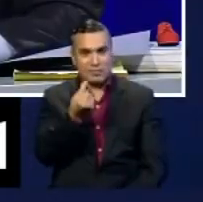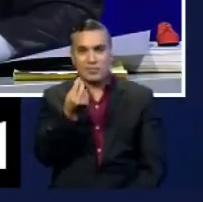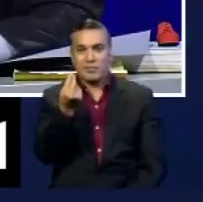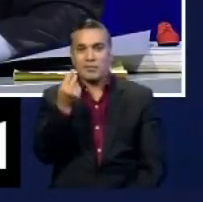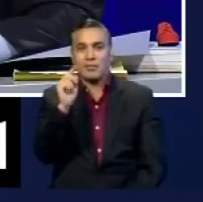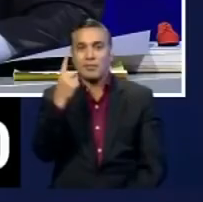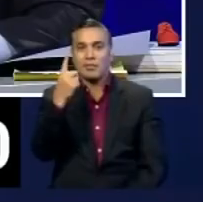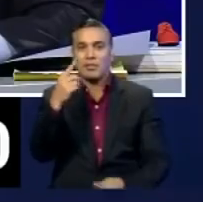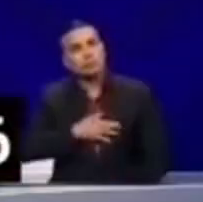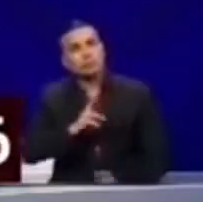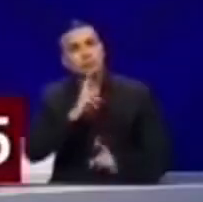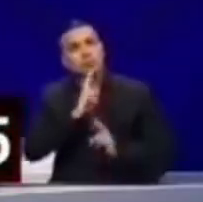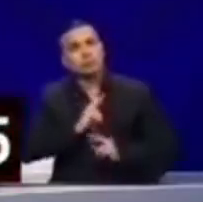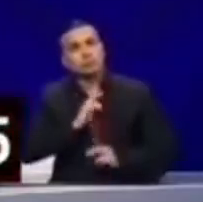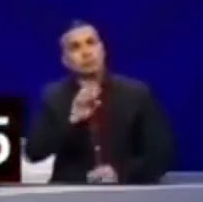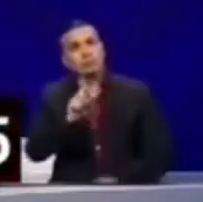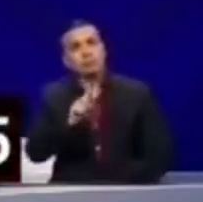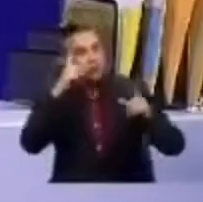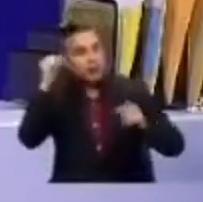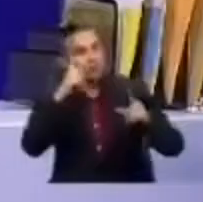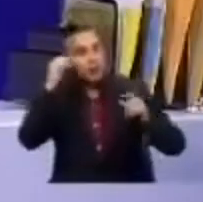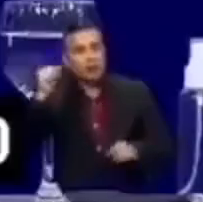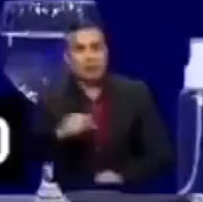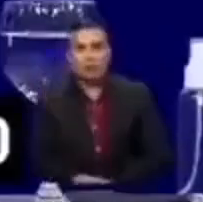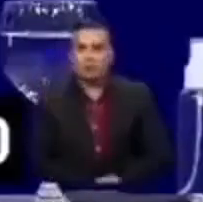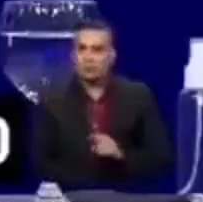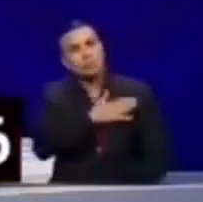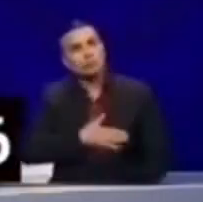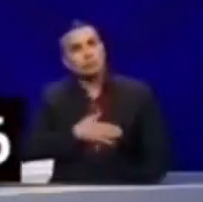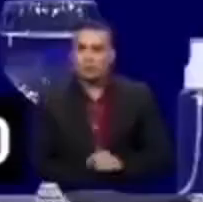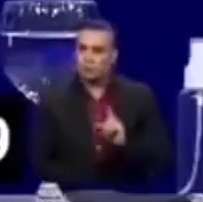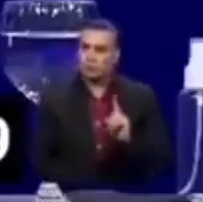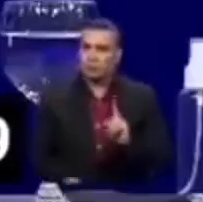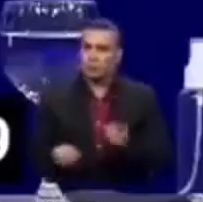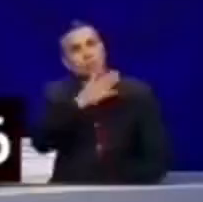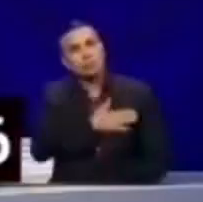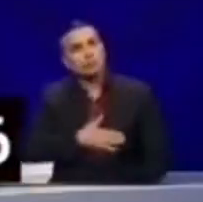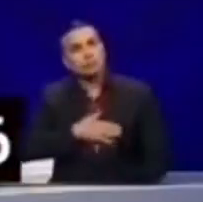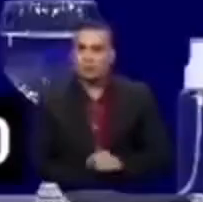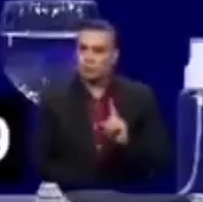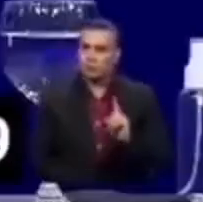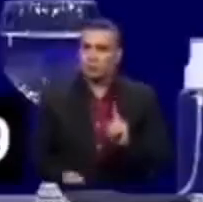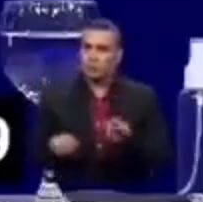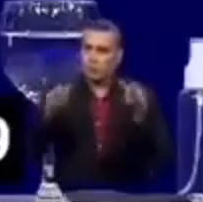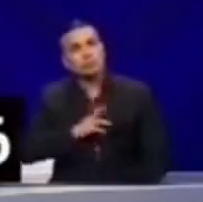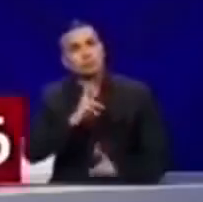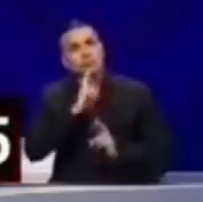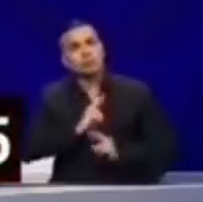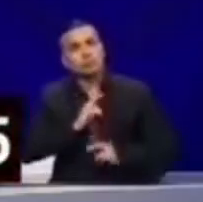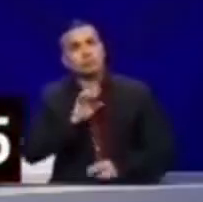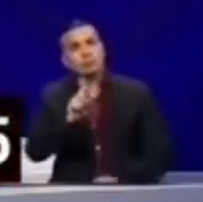billete de dólar. ¿Sí ven? Digo, Andrés. Sueña, Rafael Correa. Rafael